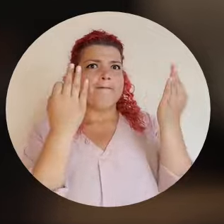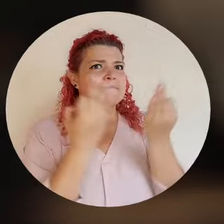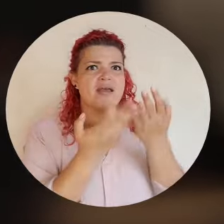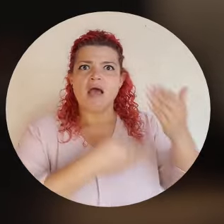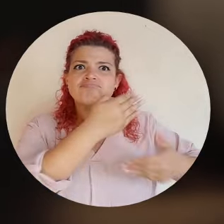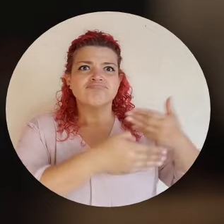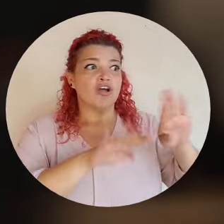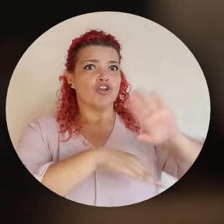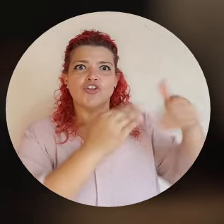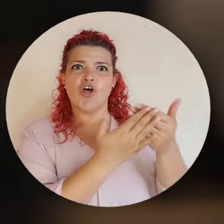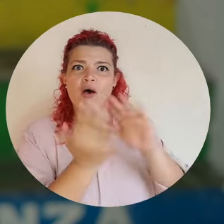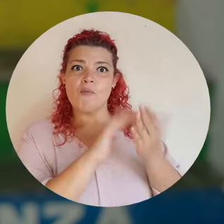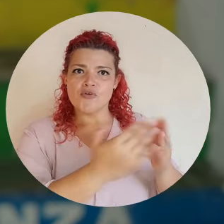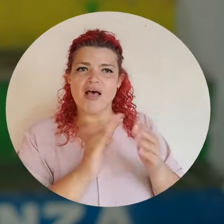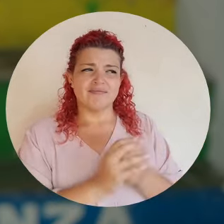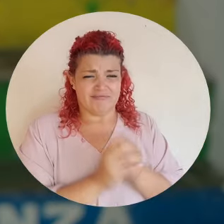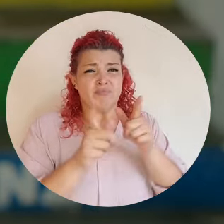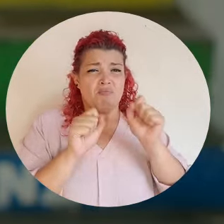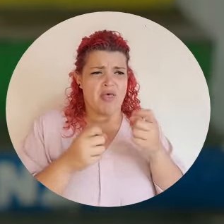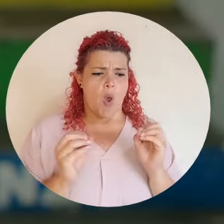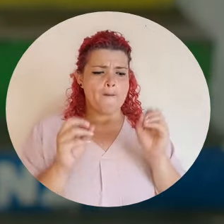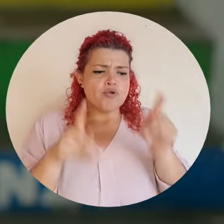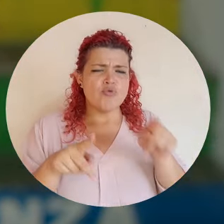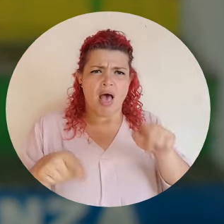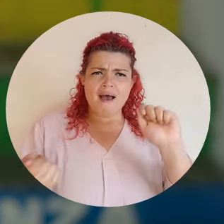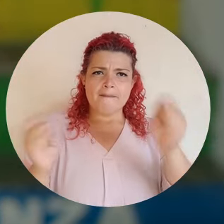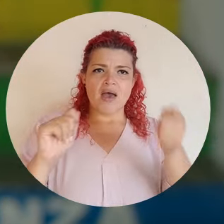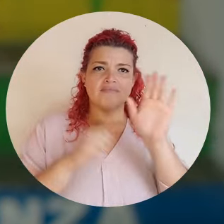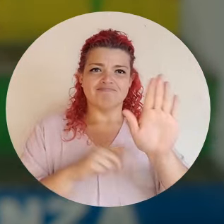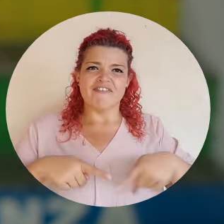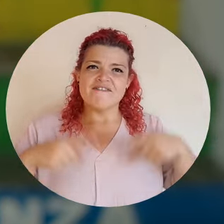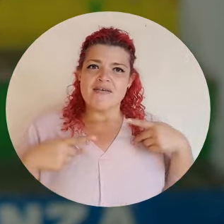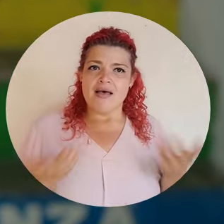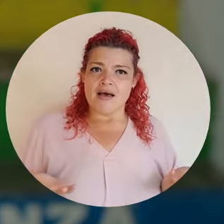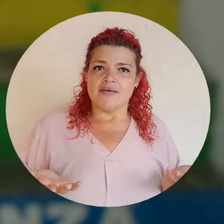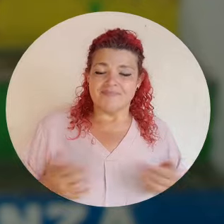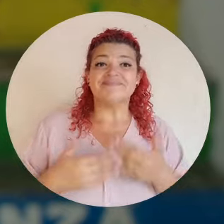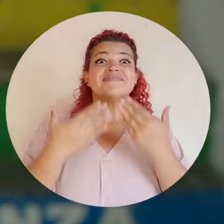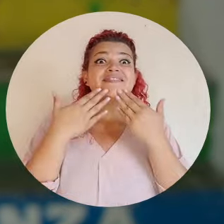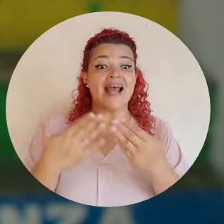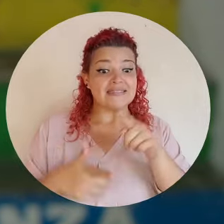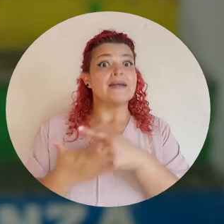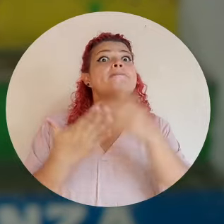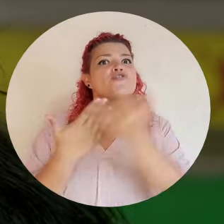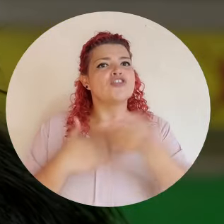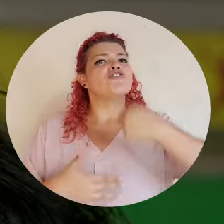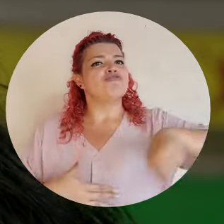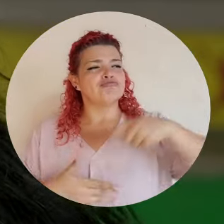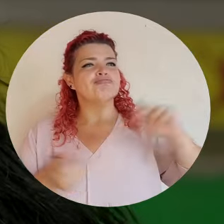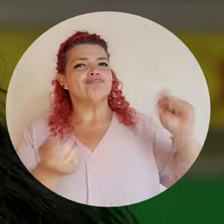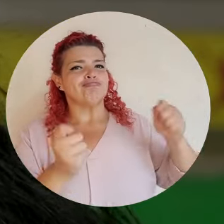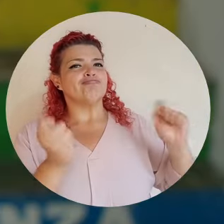sus vidas, sino las de sus hijas, sus hijos, sus familias enteras y también toda la comunidad. No dejemos pasar la oportunidad increíble de cambiar estas